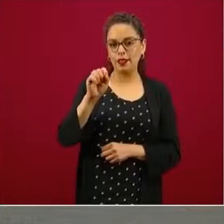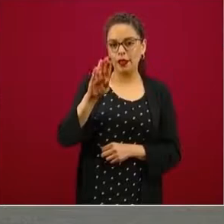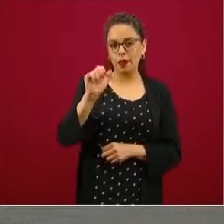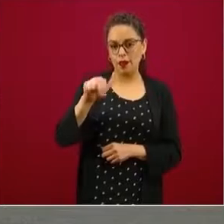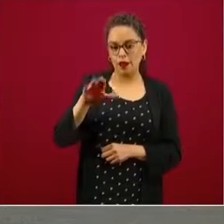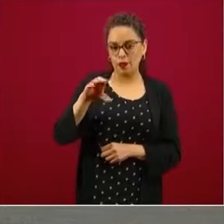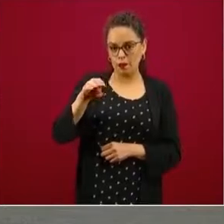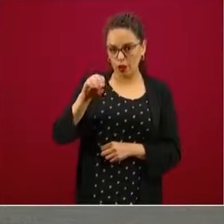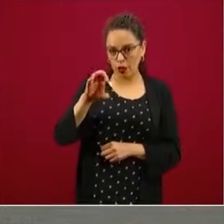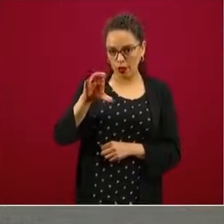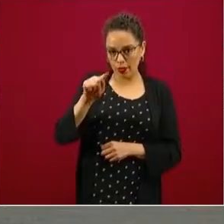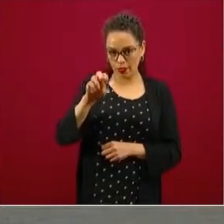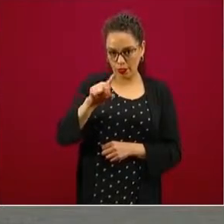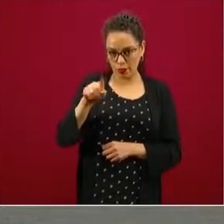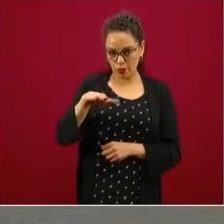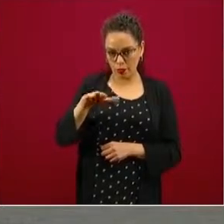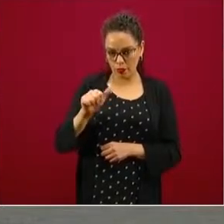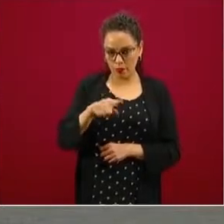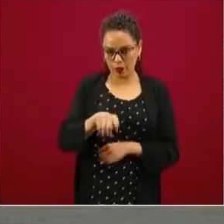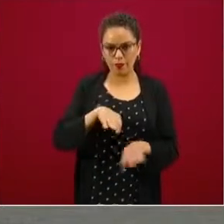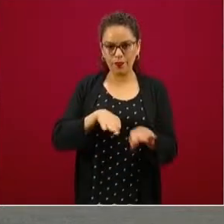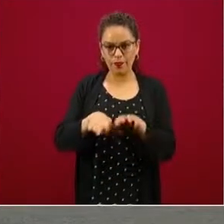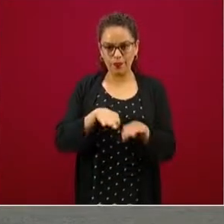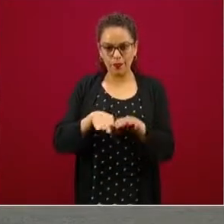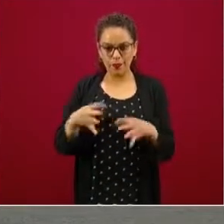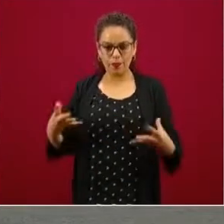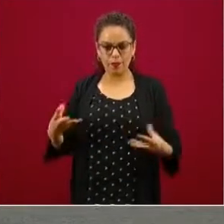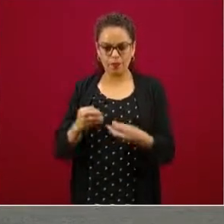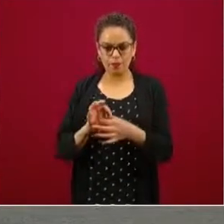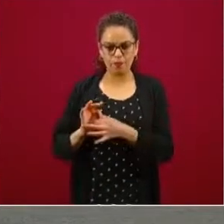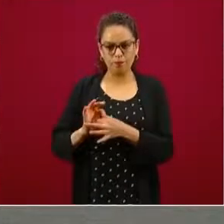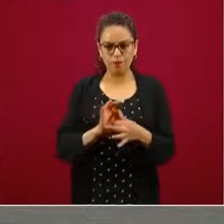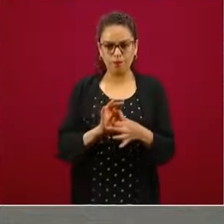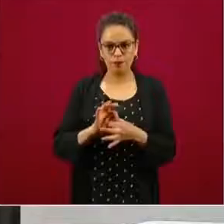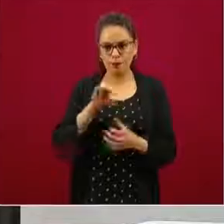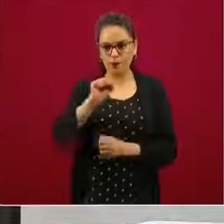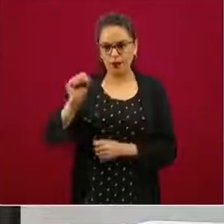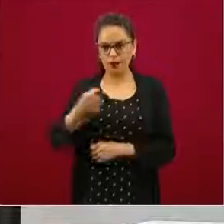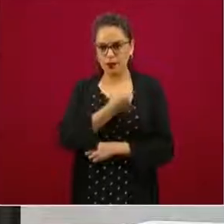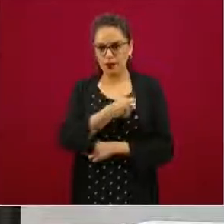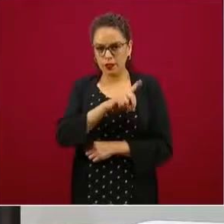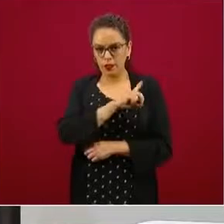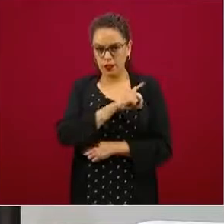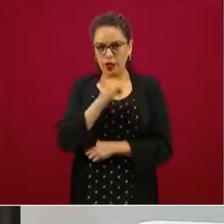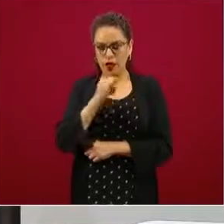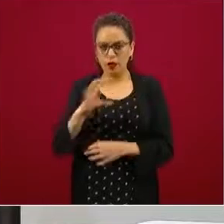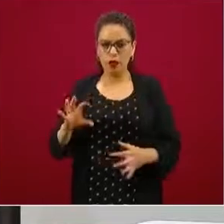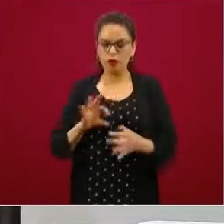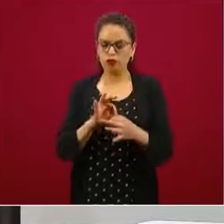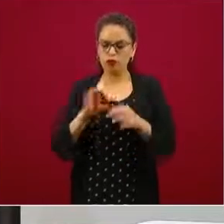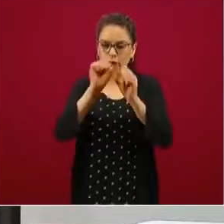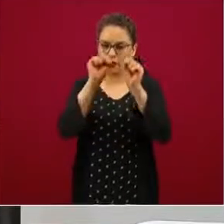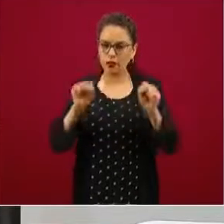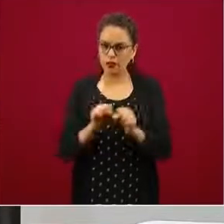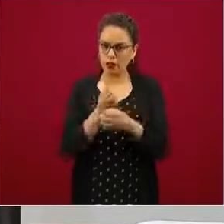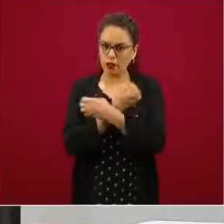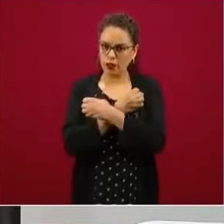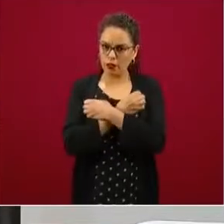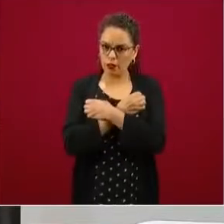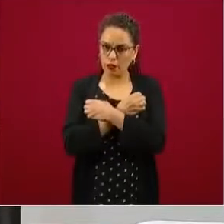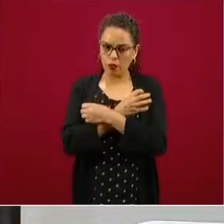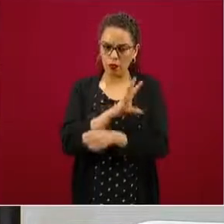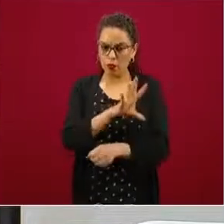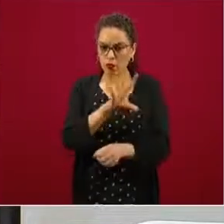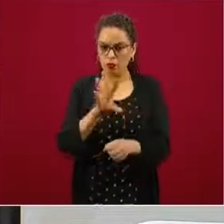quien hemos venido trabajando la Secretaría de Salud y el Sistema Educativo Nacional, toda la autoridad educativa